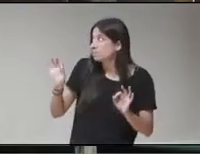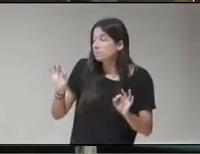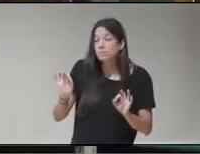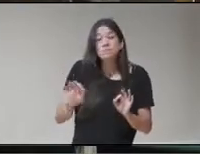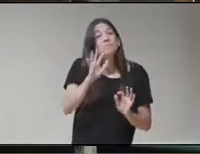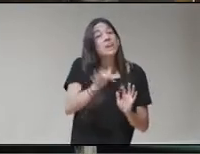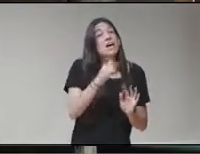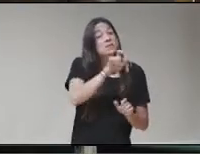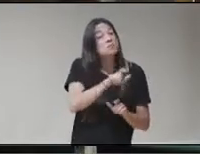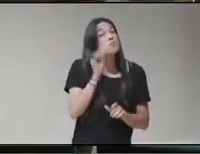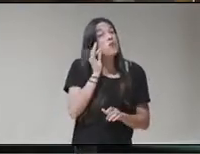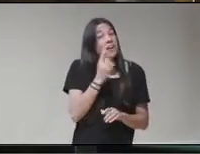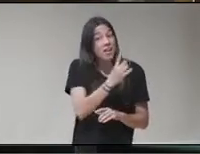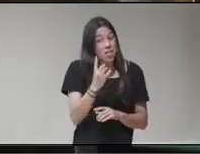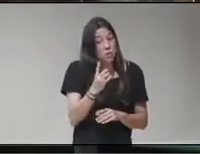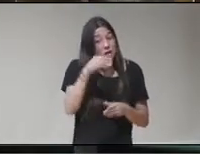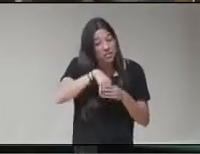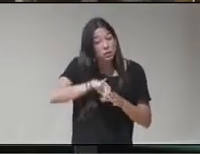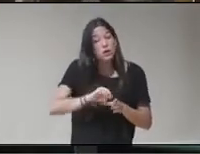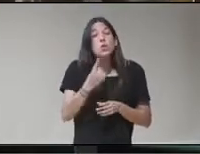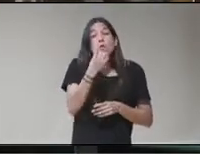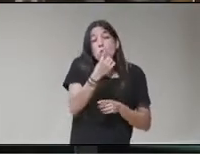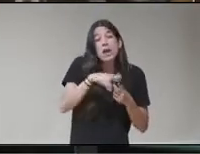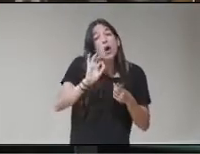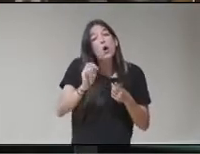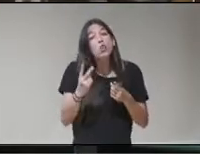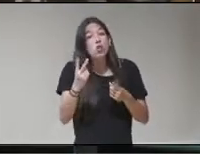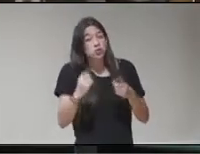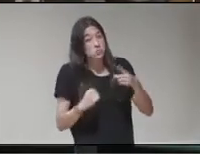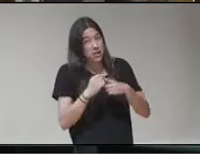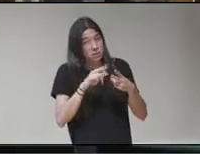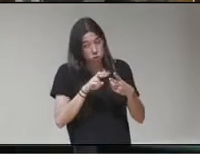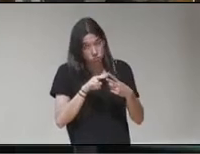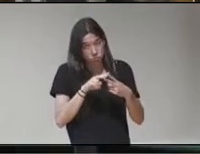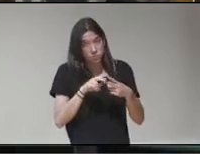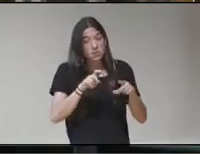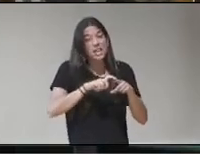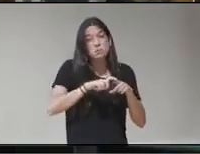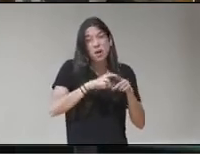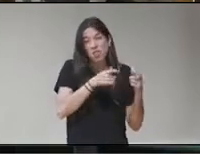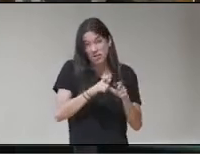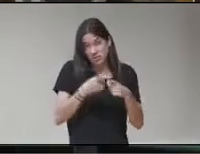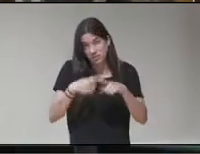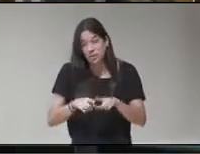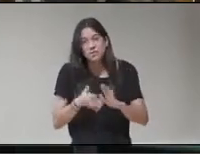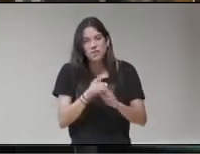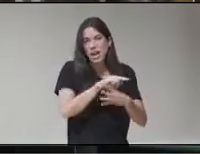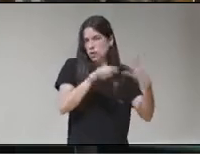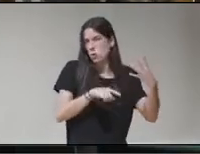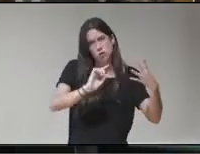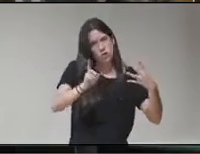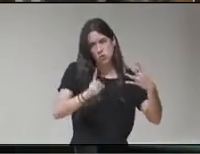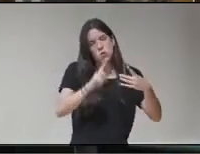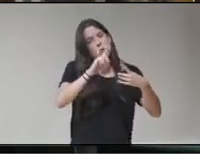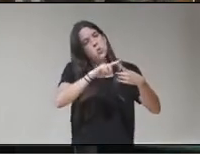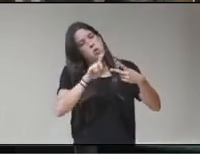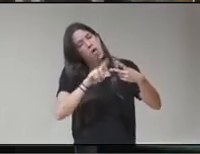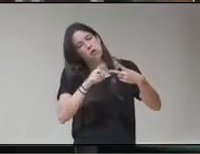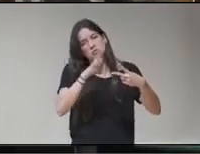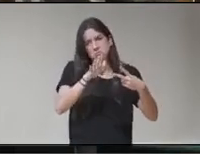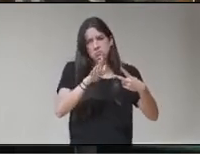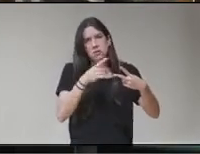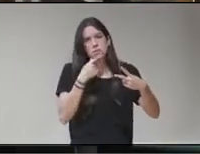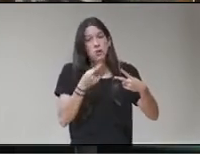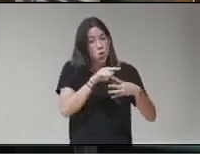mujer alberga una o a lo sumo 2 especies de lactobacillus. Es decir, no las 4 nunca las encuentras en una